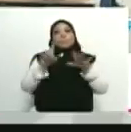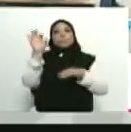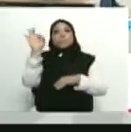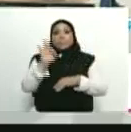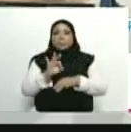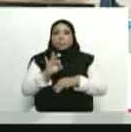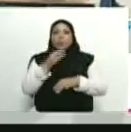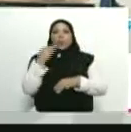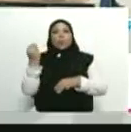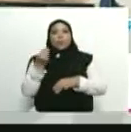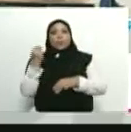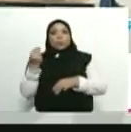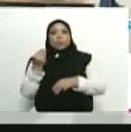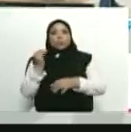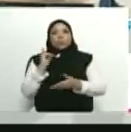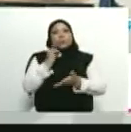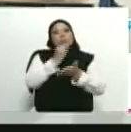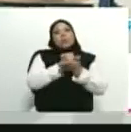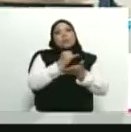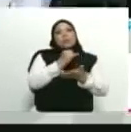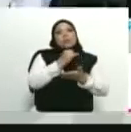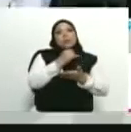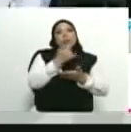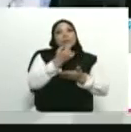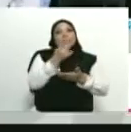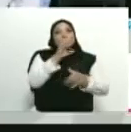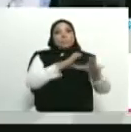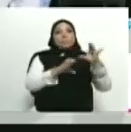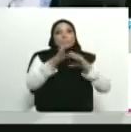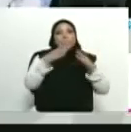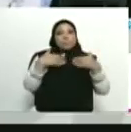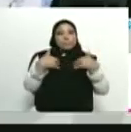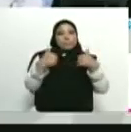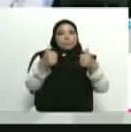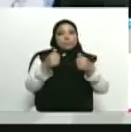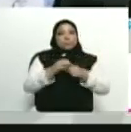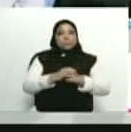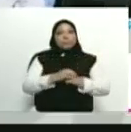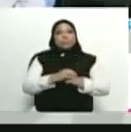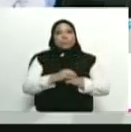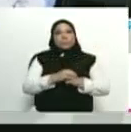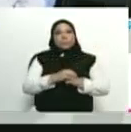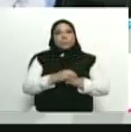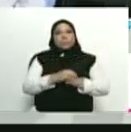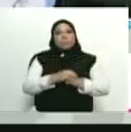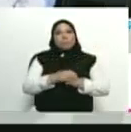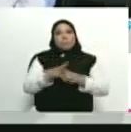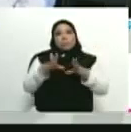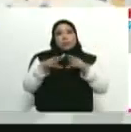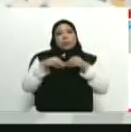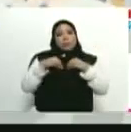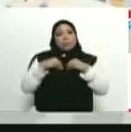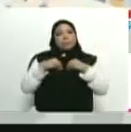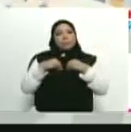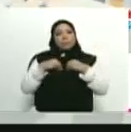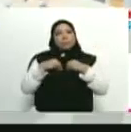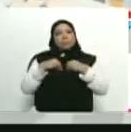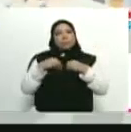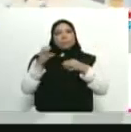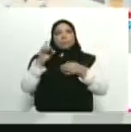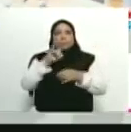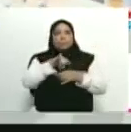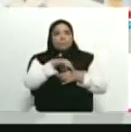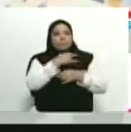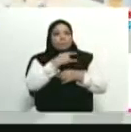de estos jóvenes pusieron en su opción la Universidad de las Ciencias de la Salud, lo cual significa un reconocimiento a lo que esta